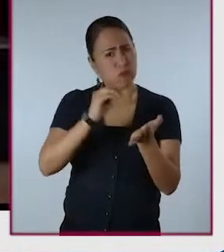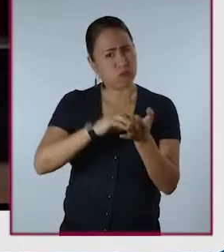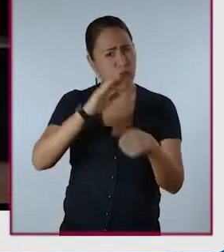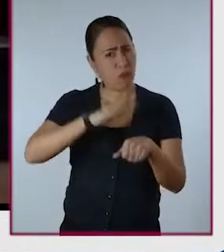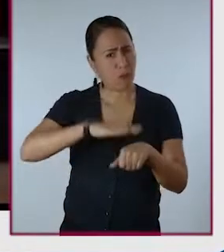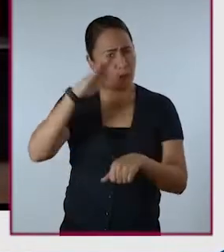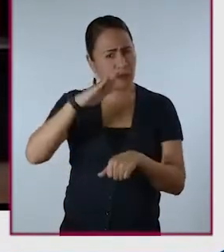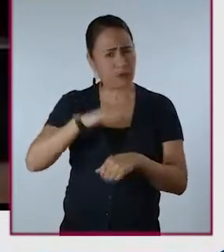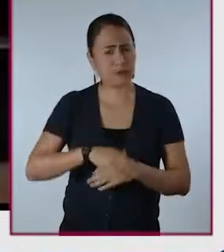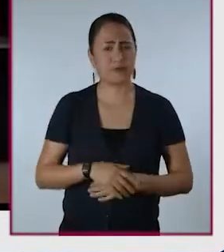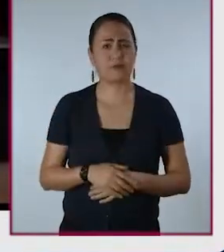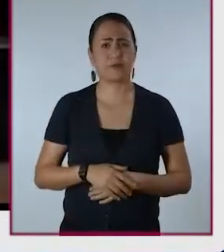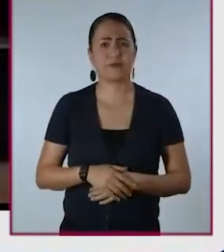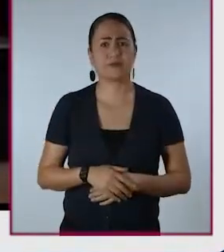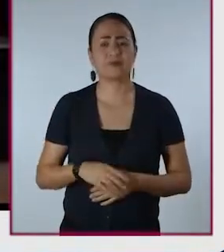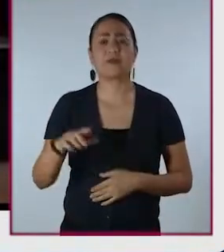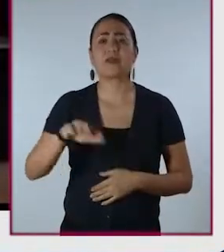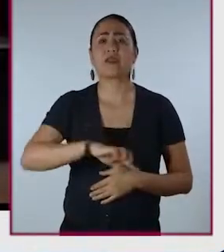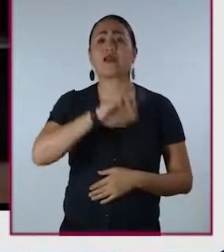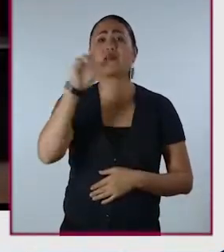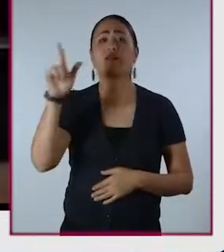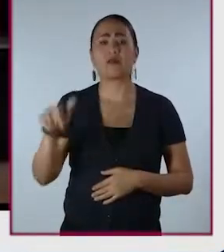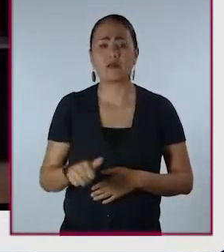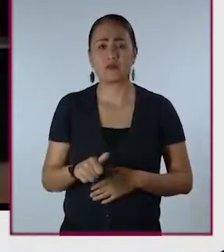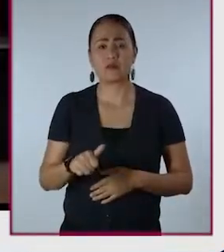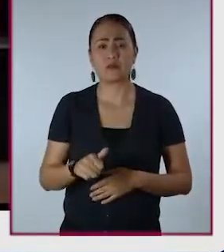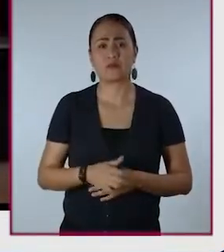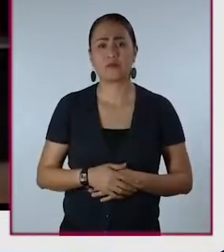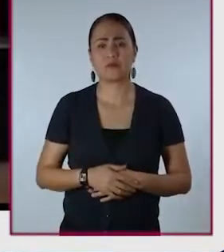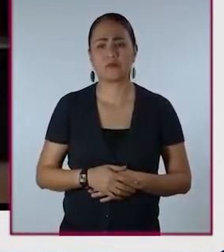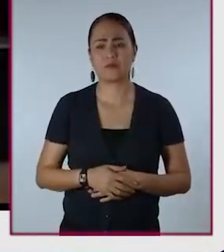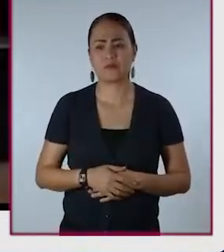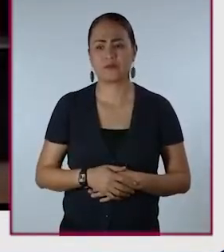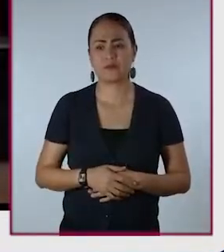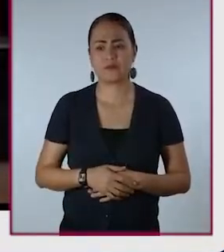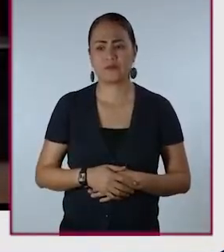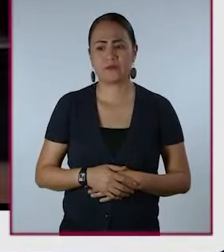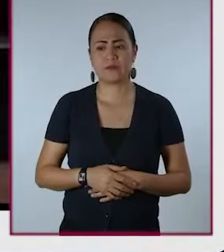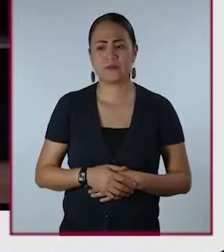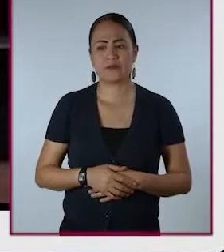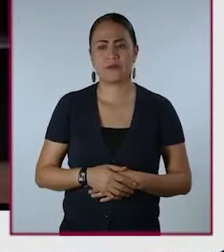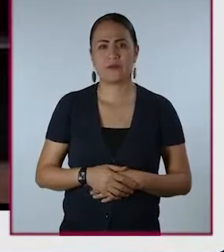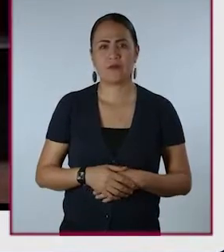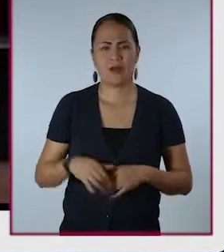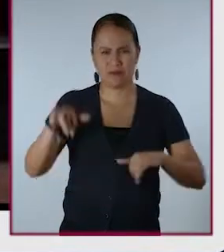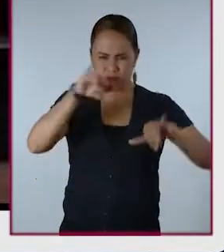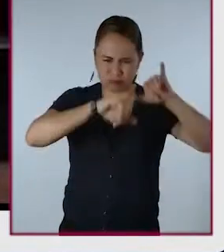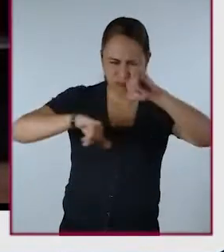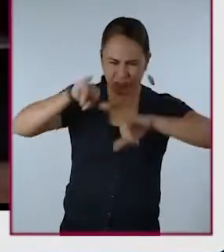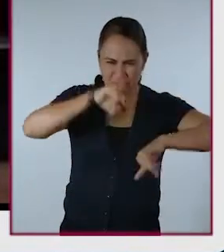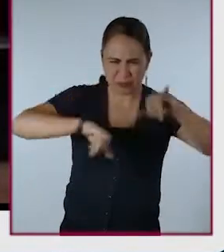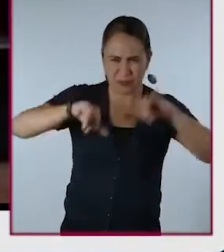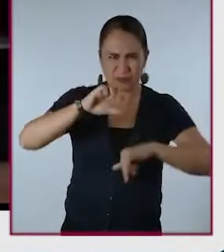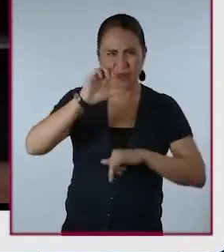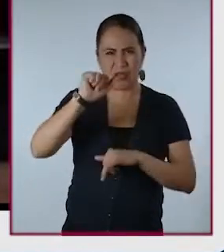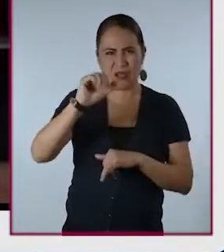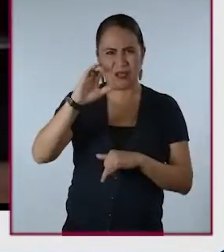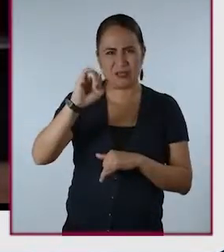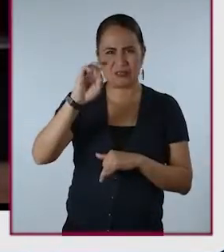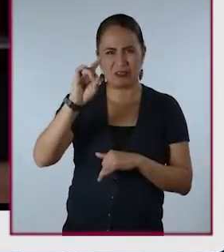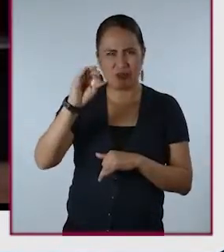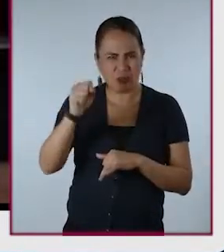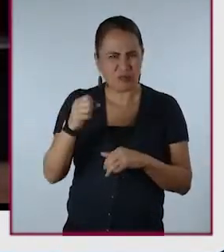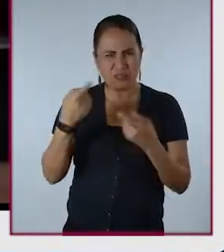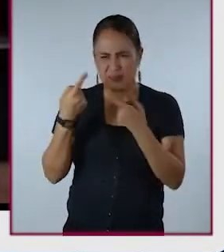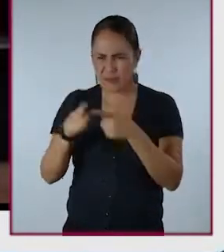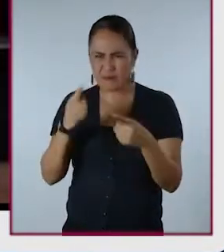Y de ahí después decidieron que había que atacarlo con ácido clorhídrico y entonces hacían los